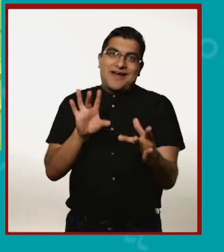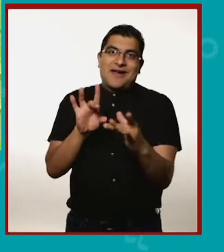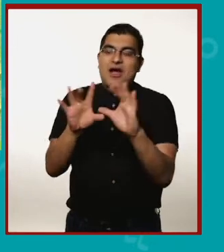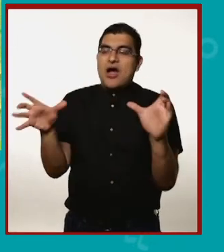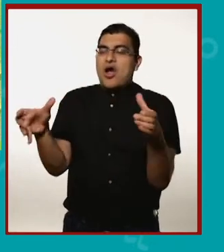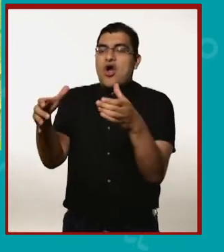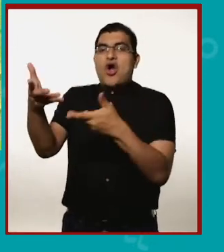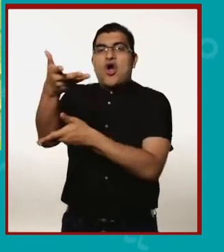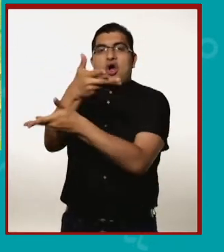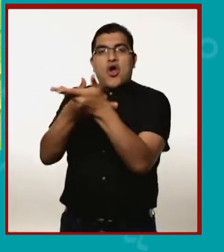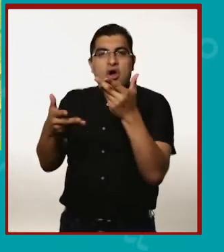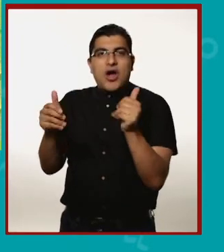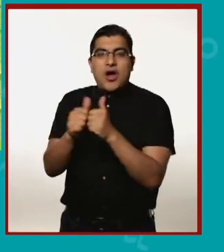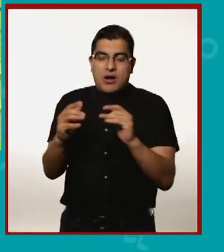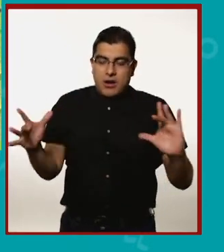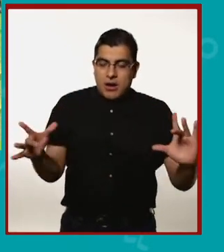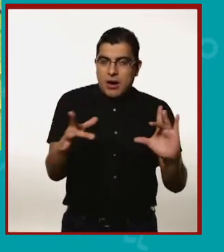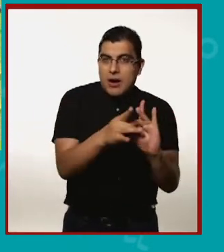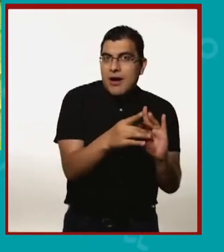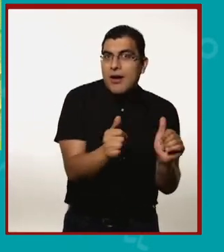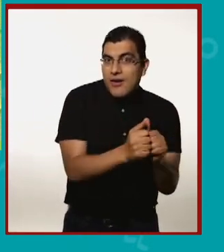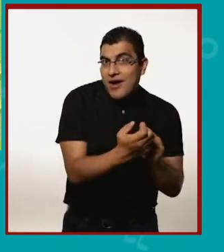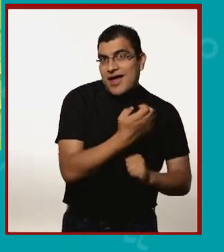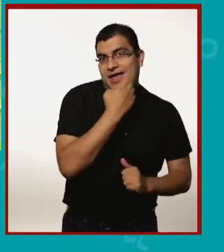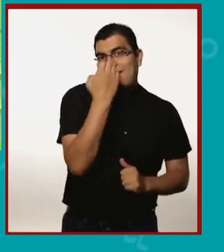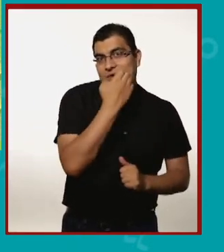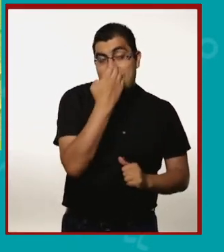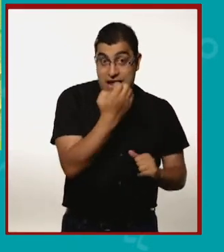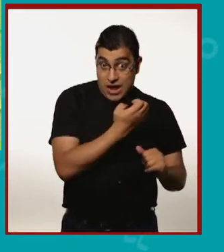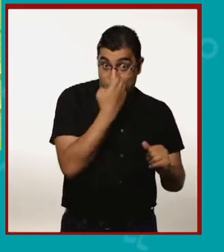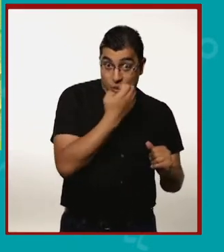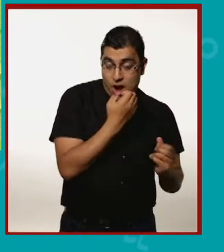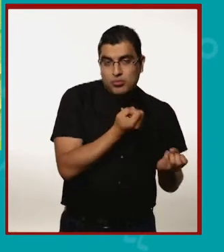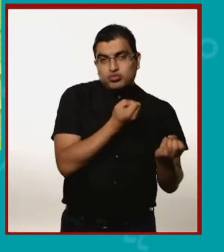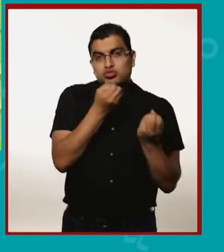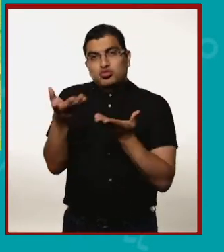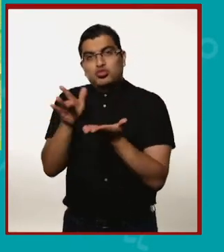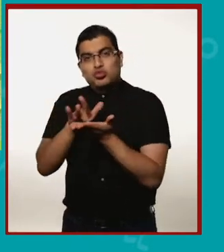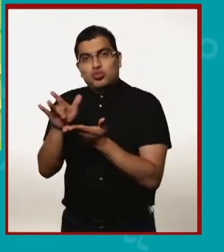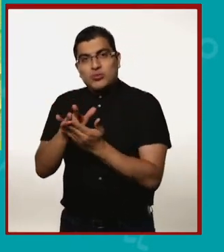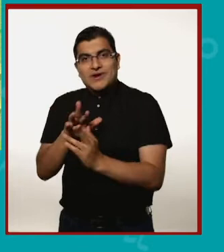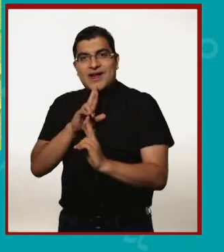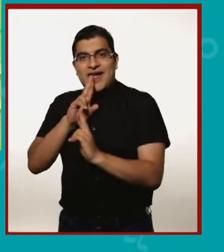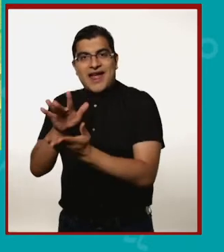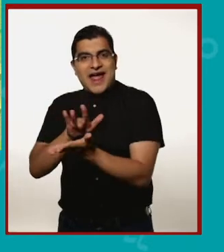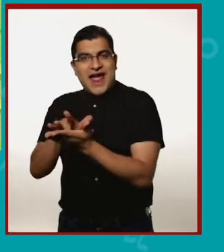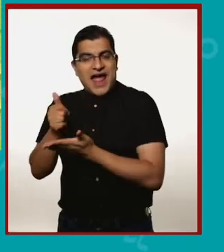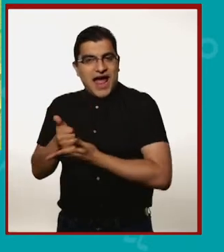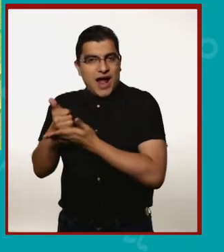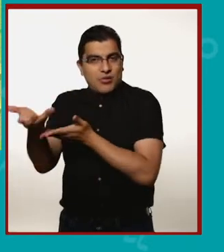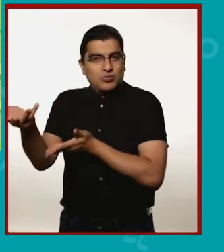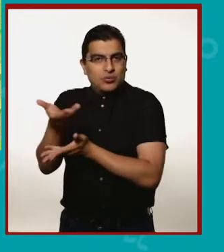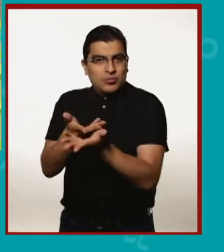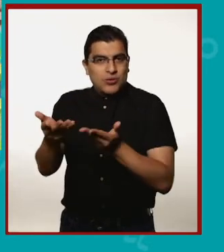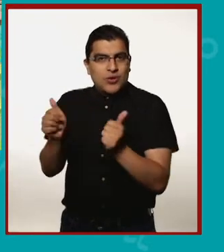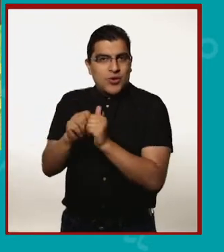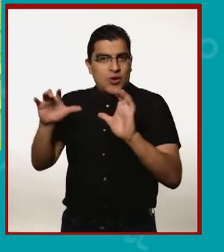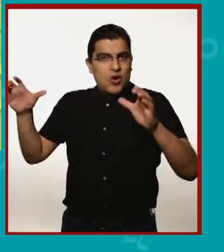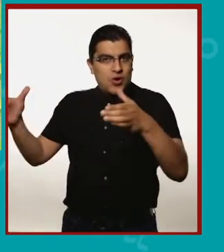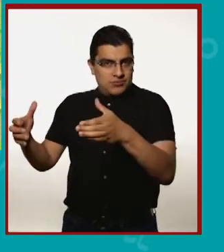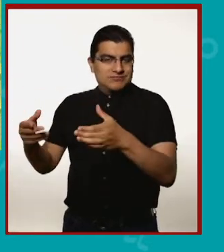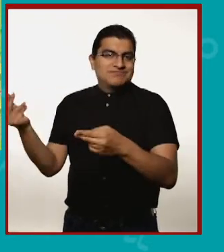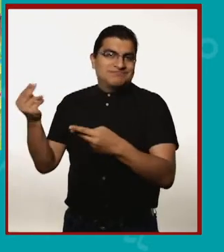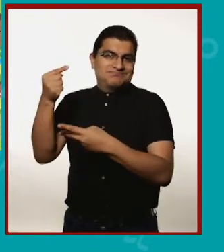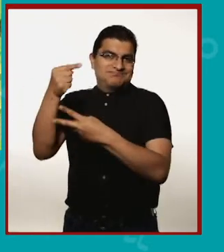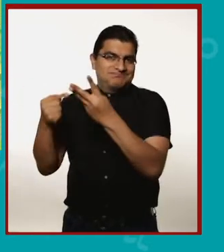significativa. La comunidad participa en el espacio escolar. La escuela responde a las necesidades y consideraciones